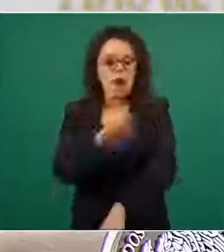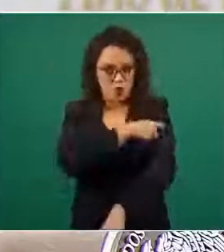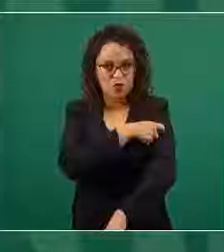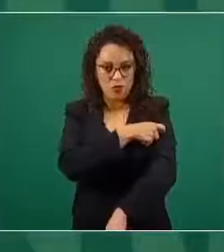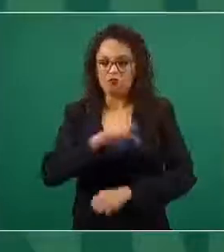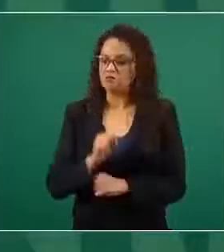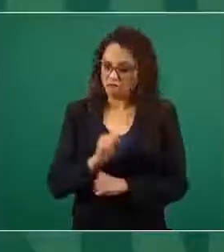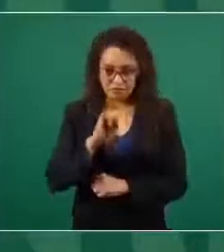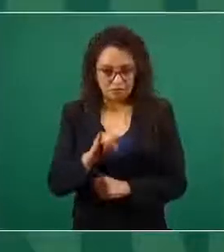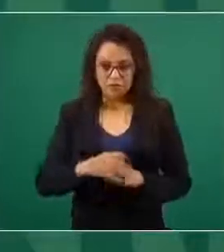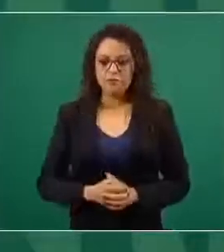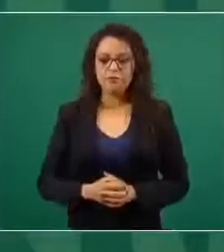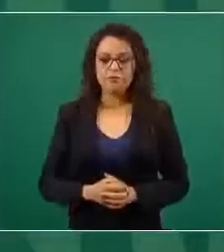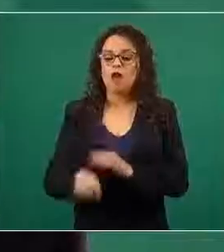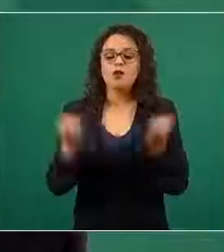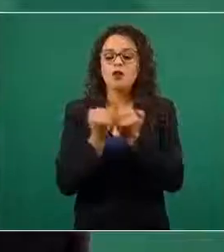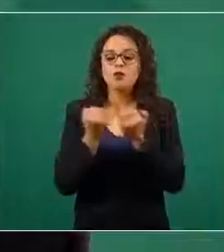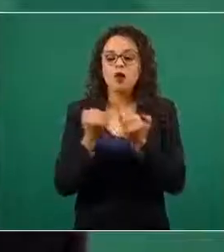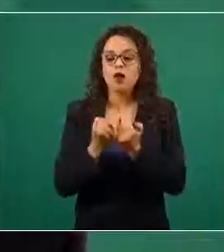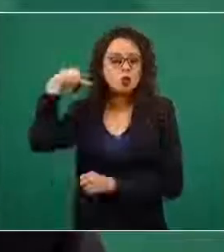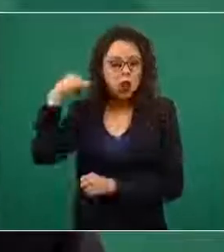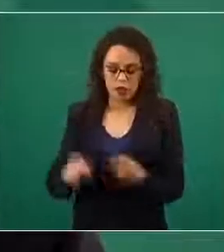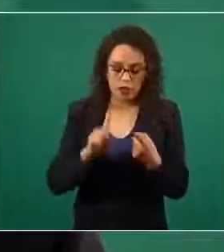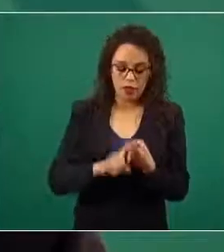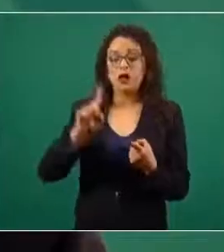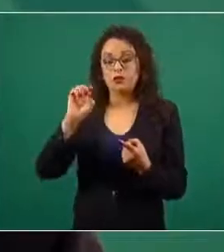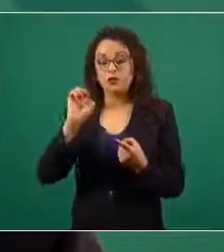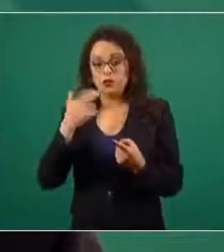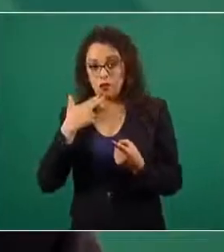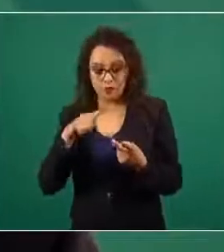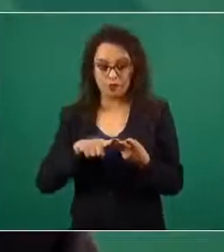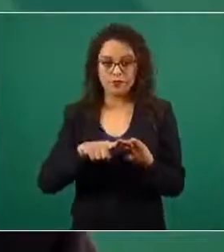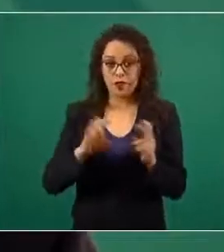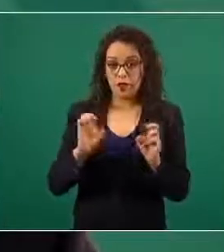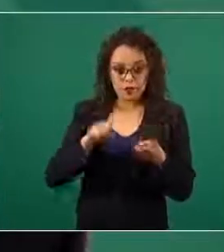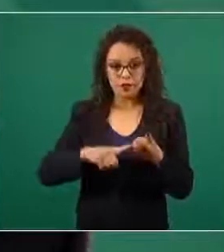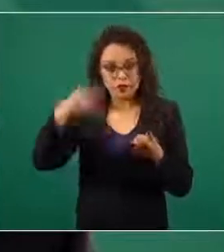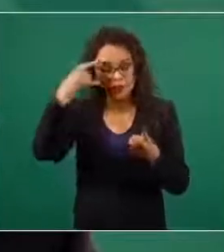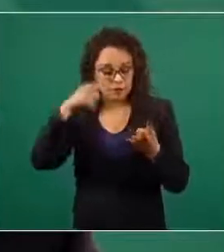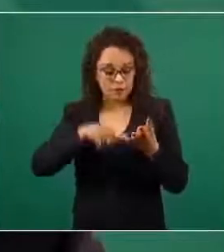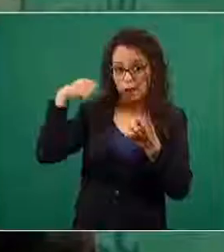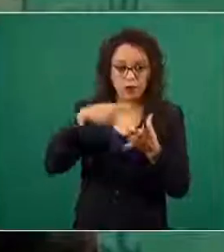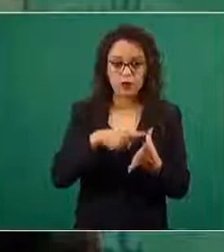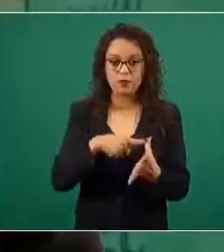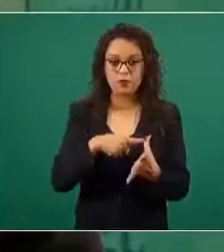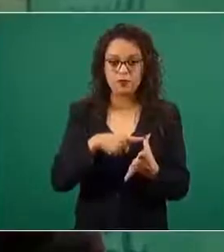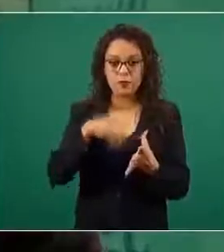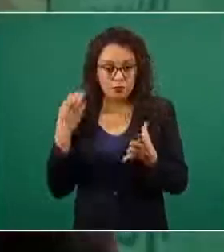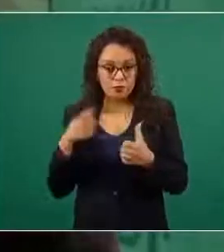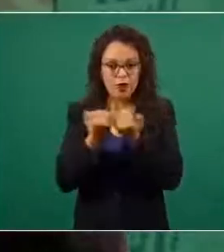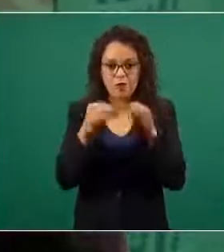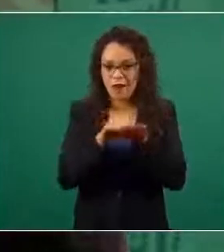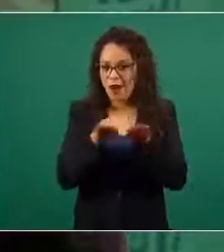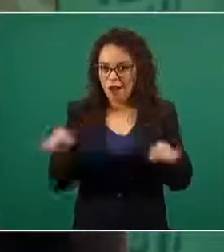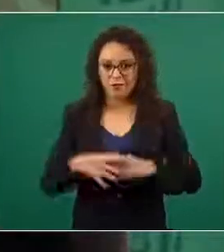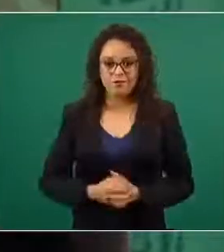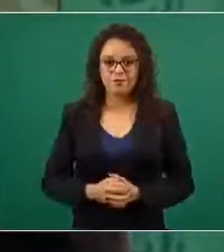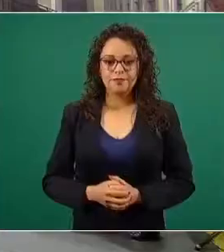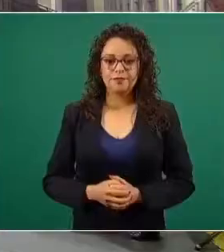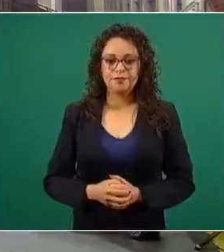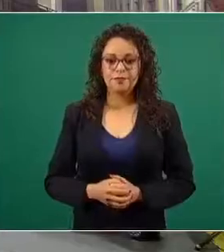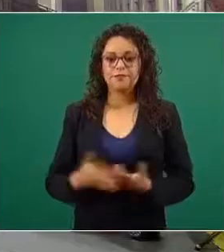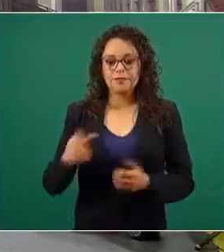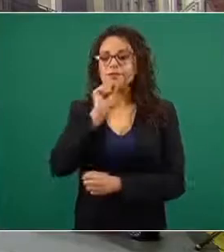vacunas como la van a tener en Yucatán, en Chihuahua, en Chiapas, en Campeche, en Tabasco, en Coahuila, igual. Presidente,